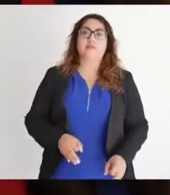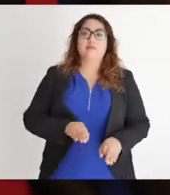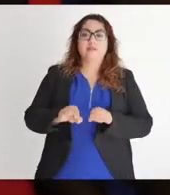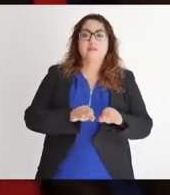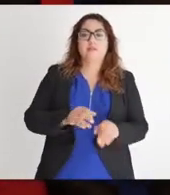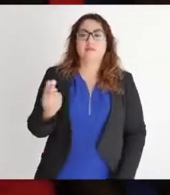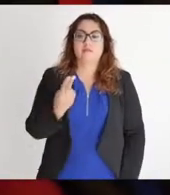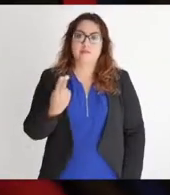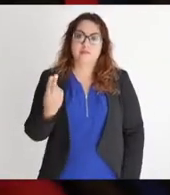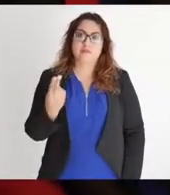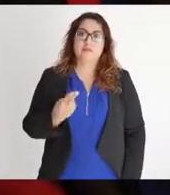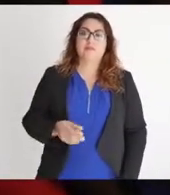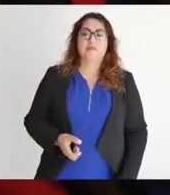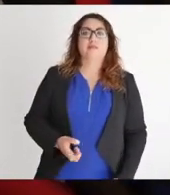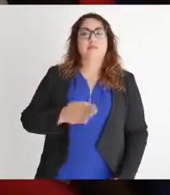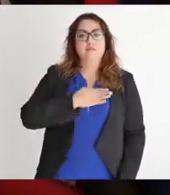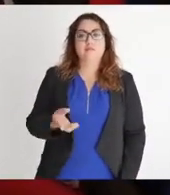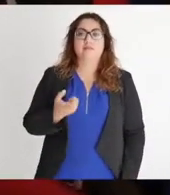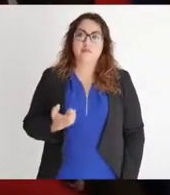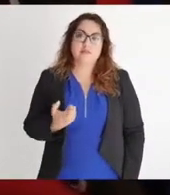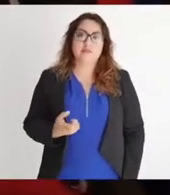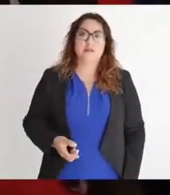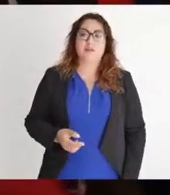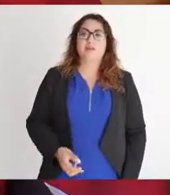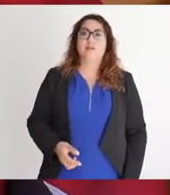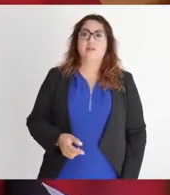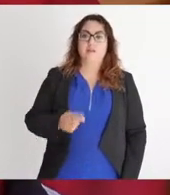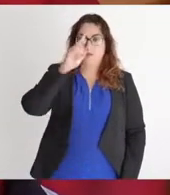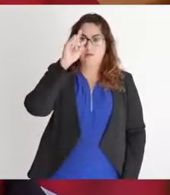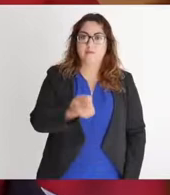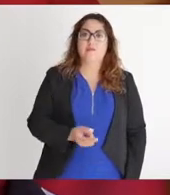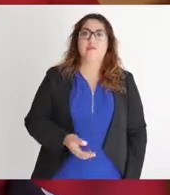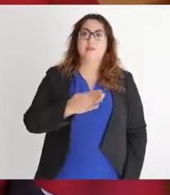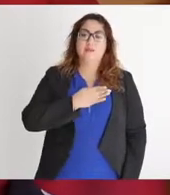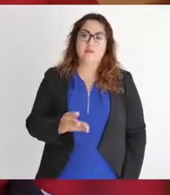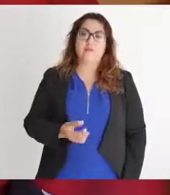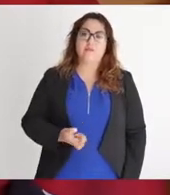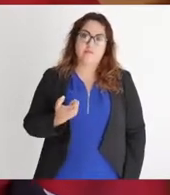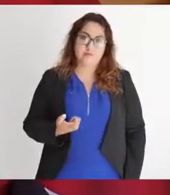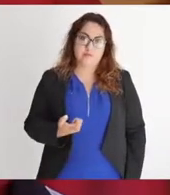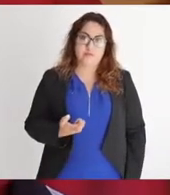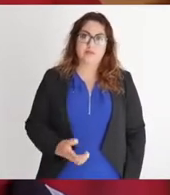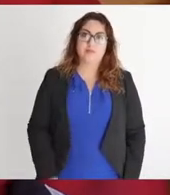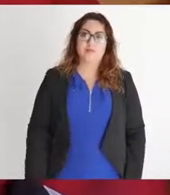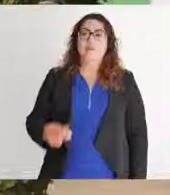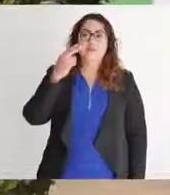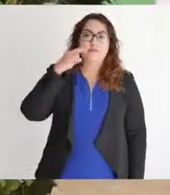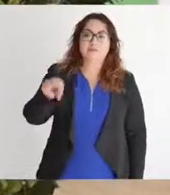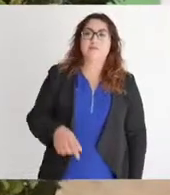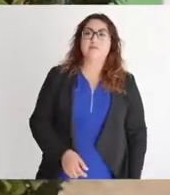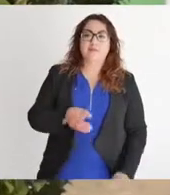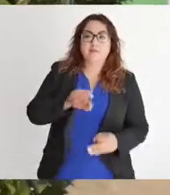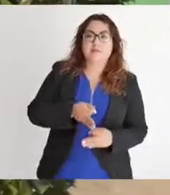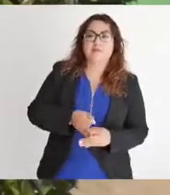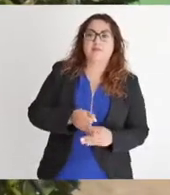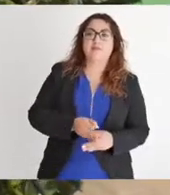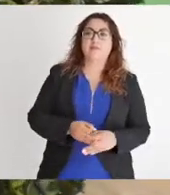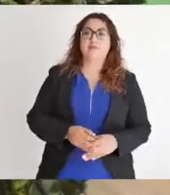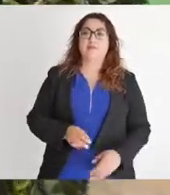otras familias, necesitan trabajos y salarios buenos para poder tener una buena economía.